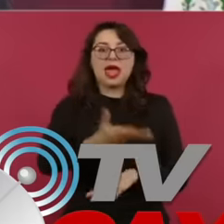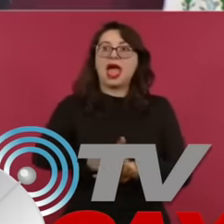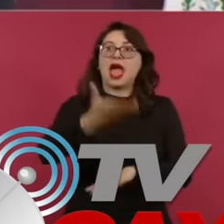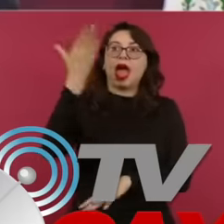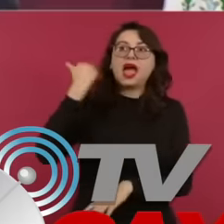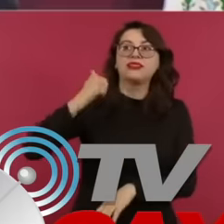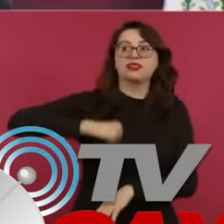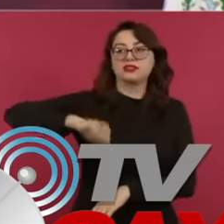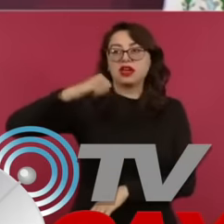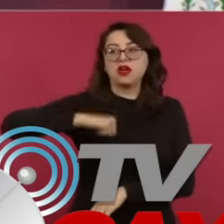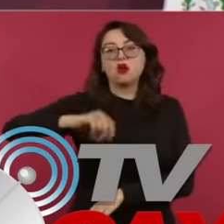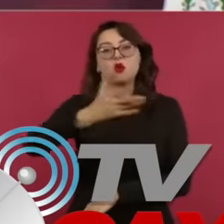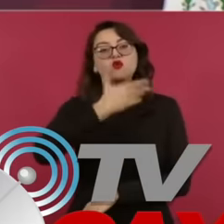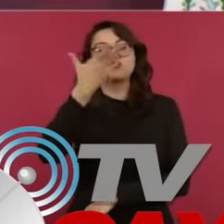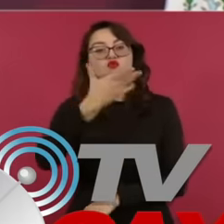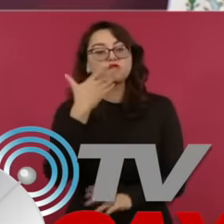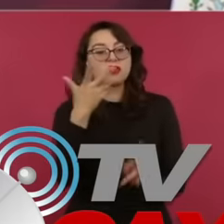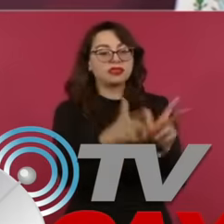Benjamín Gil,